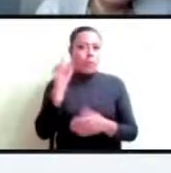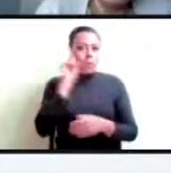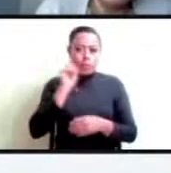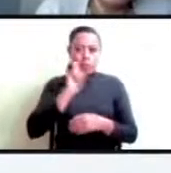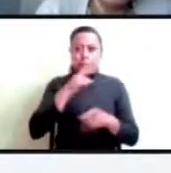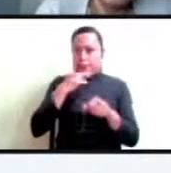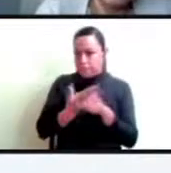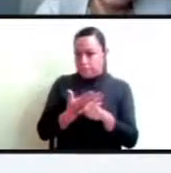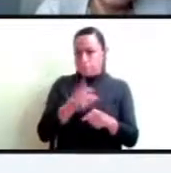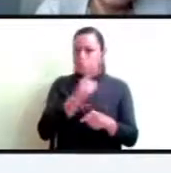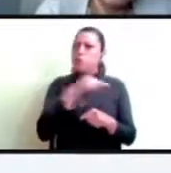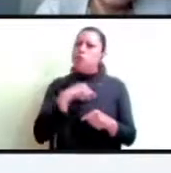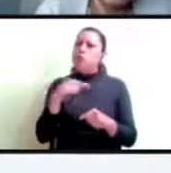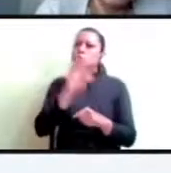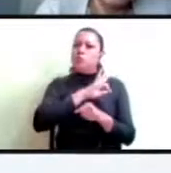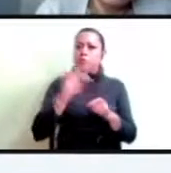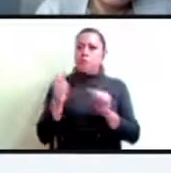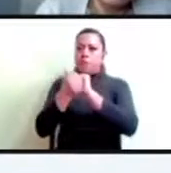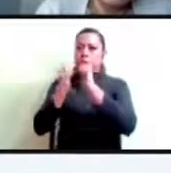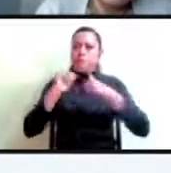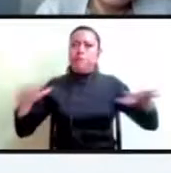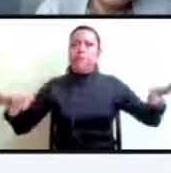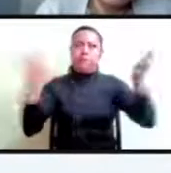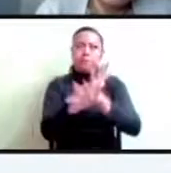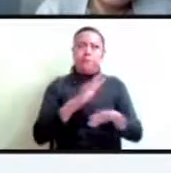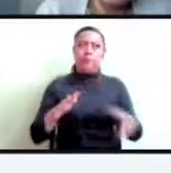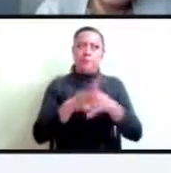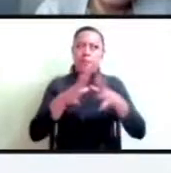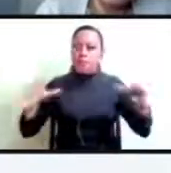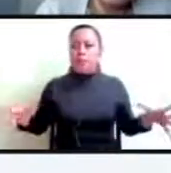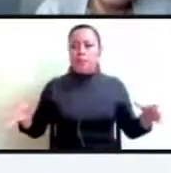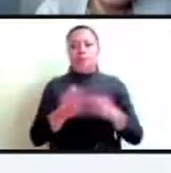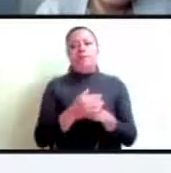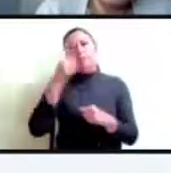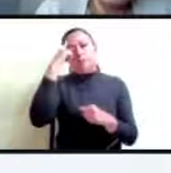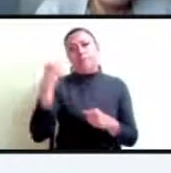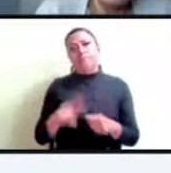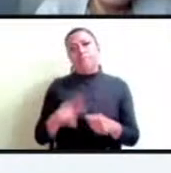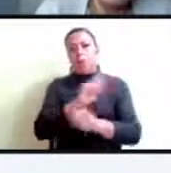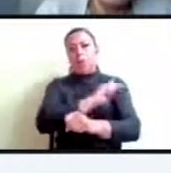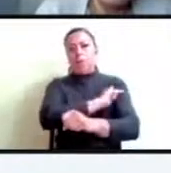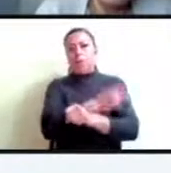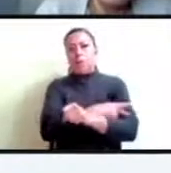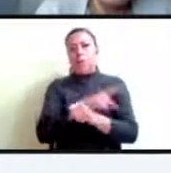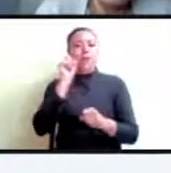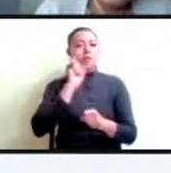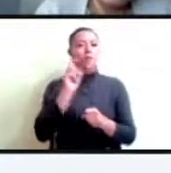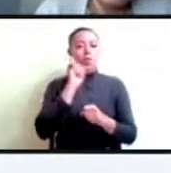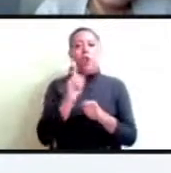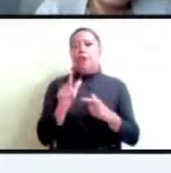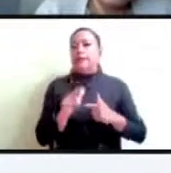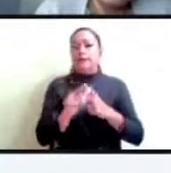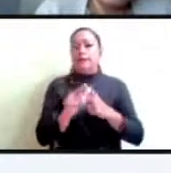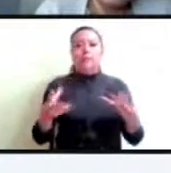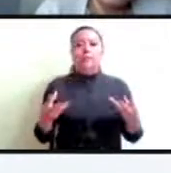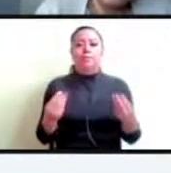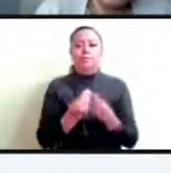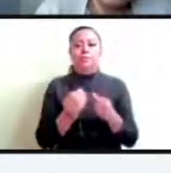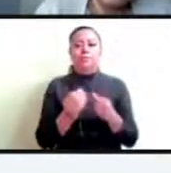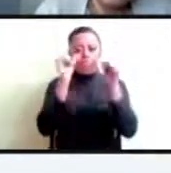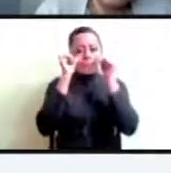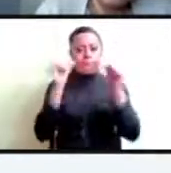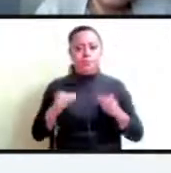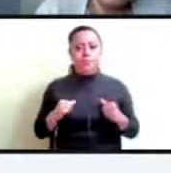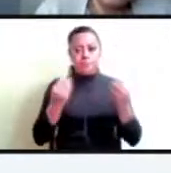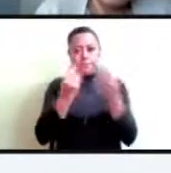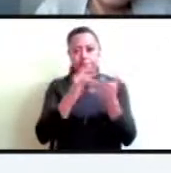grandes transformaciones. Por el empoderamiento de la mujer, sigamos juntas. Por su atención, muchas gracias.